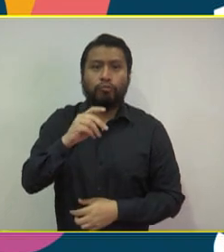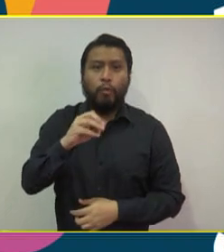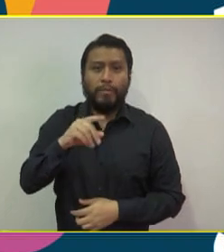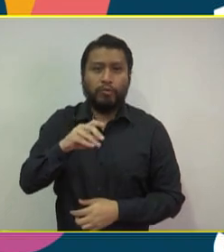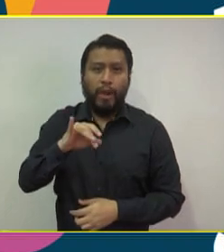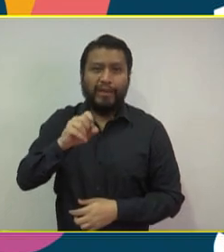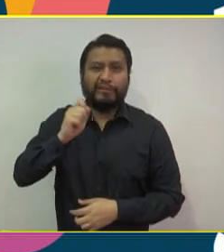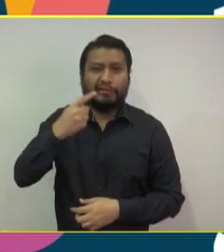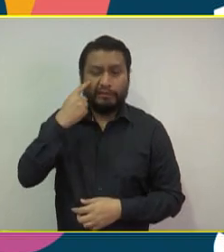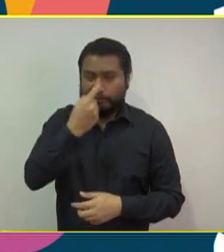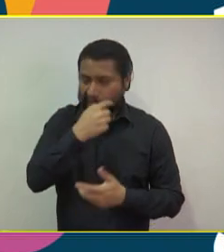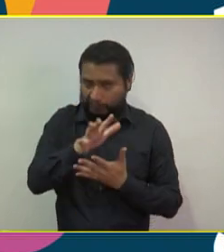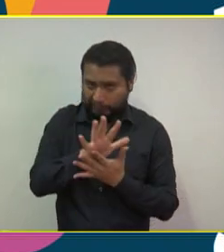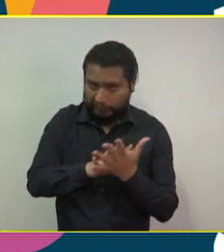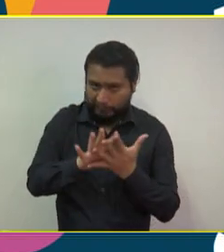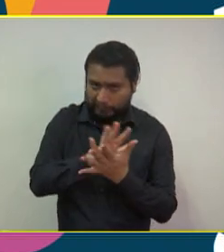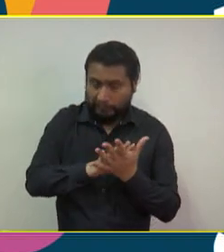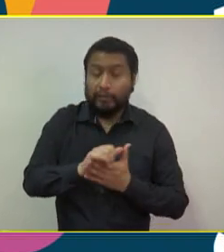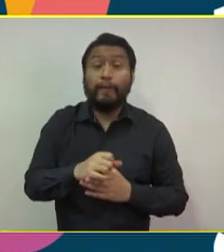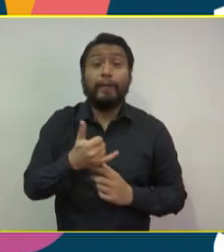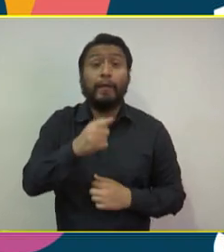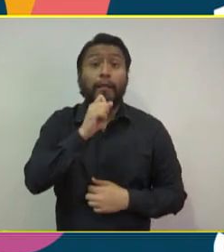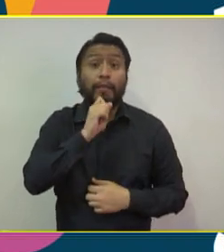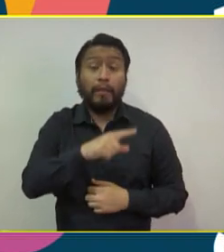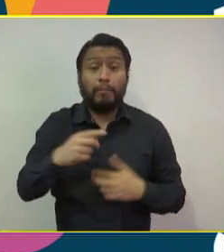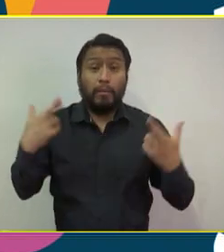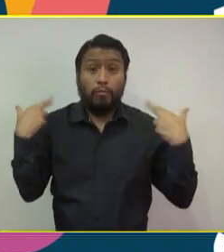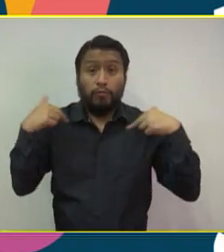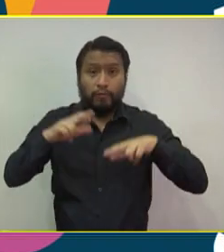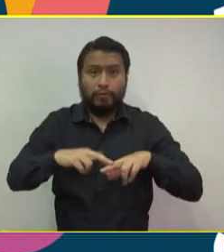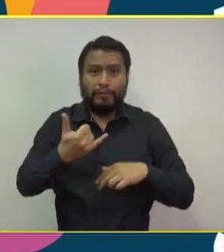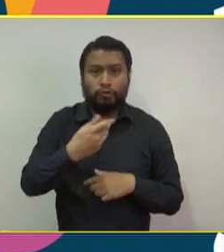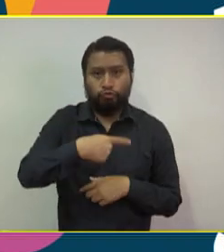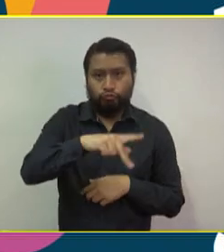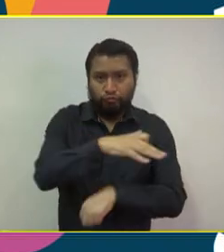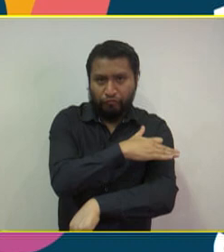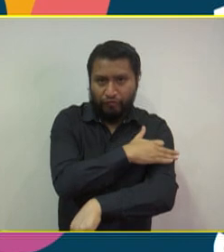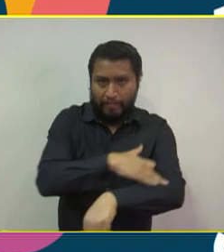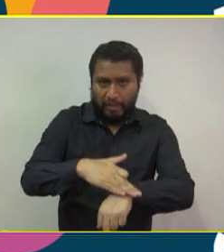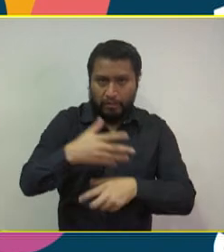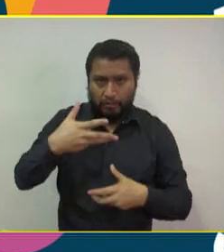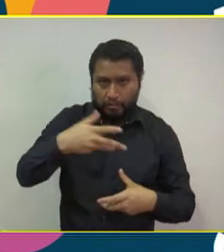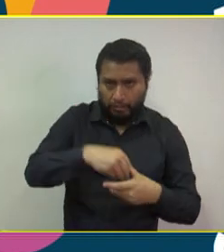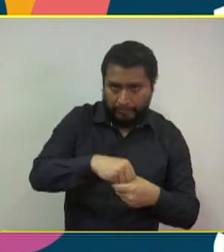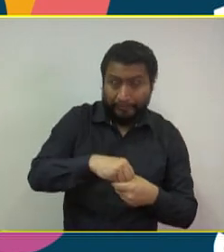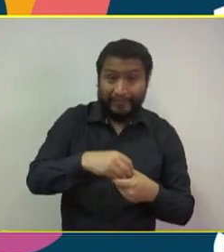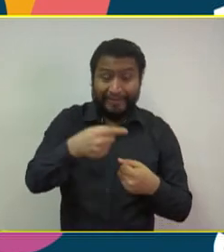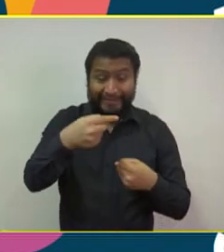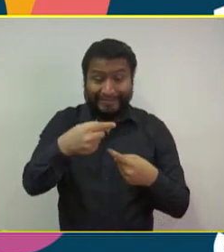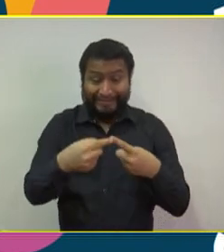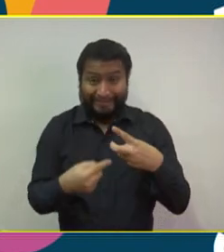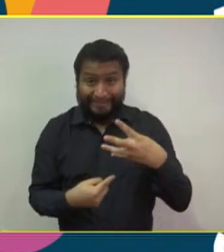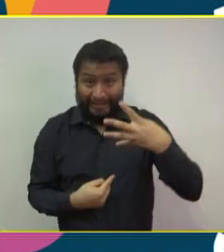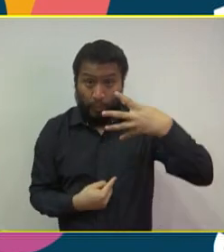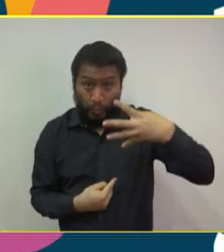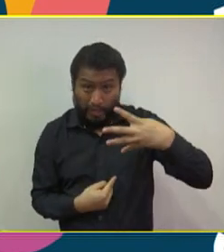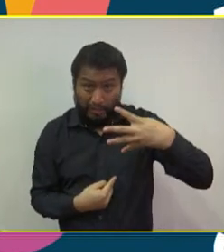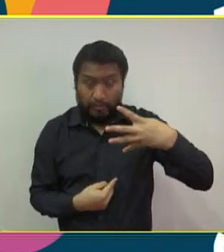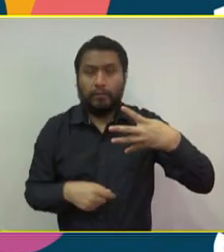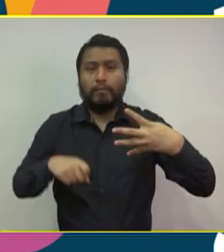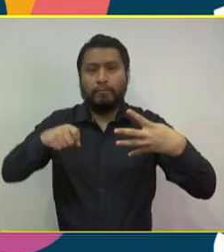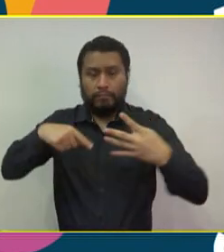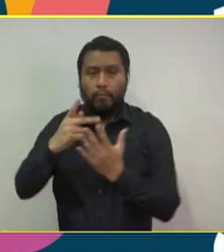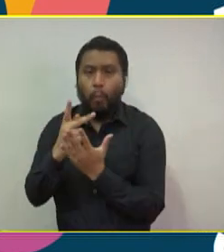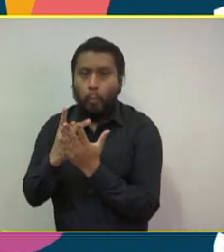la convivencia con los profesores y el núcleo familiar, y justamente a estos cuatro actores estaría dirigido